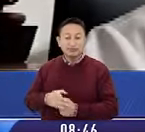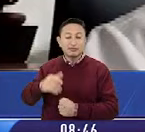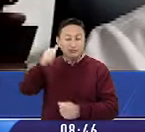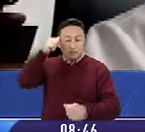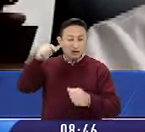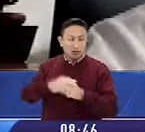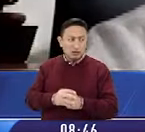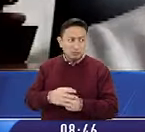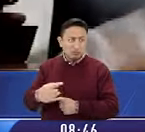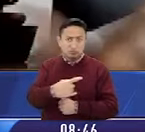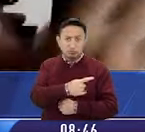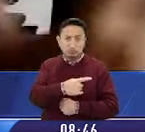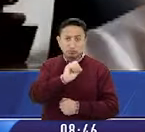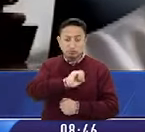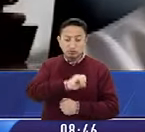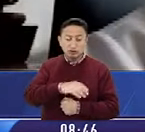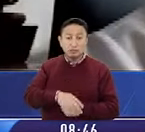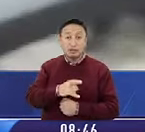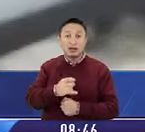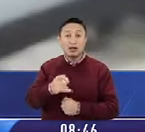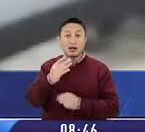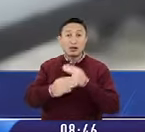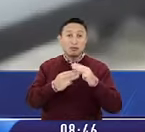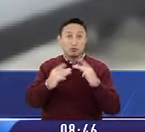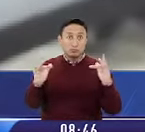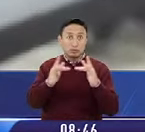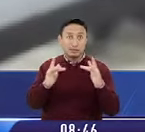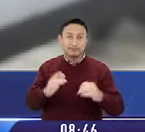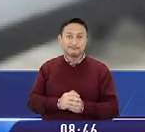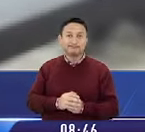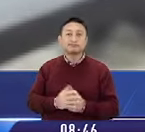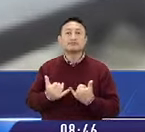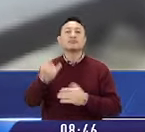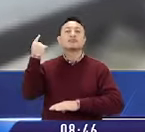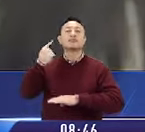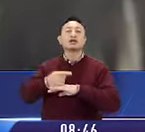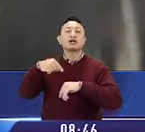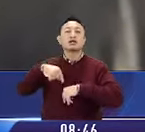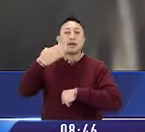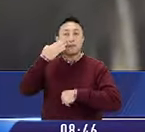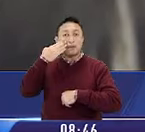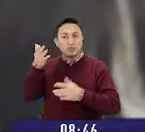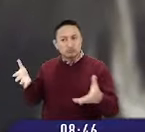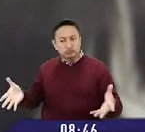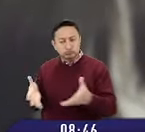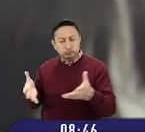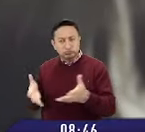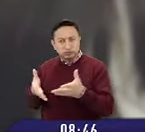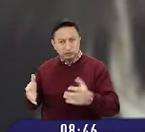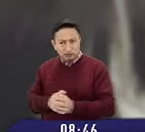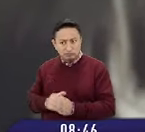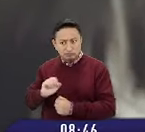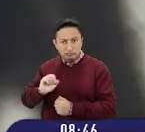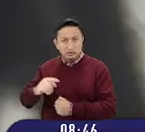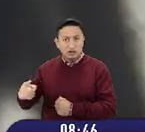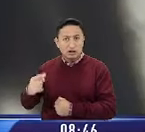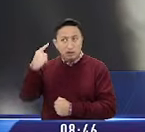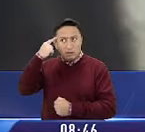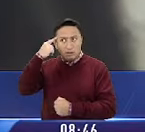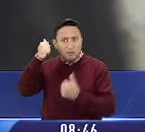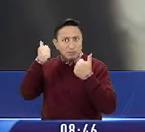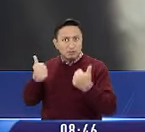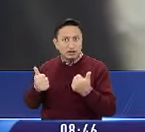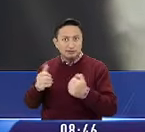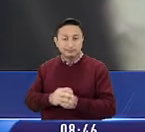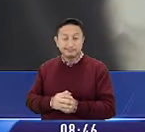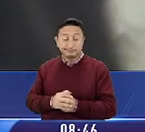que también tienen que conectarse con el mundo. En esta fecha podemos incentivar a las mamitas a trabajar por mejorar la salud mental